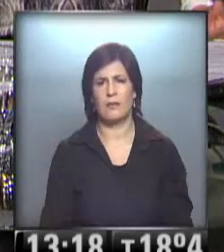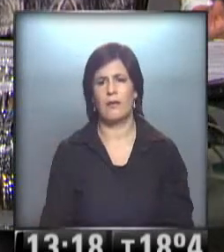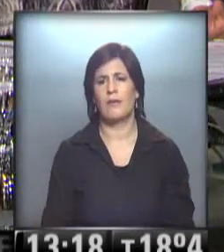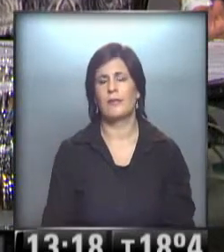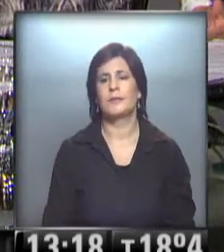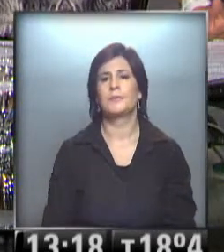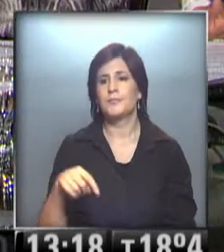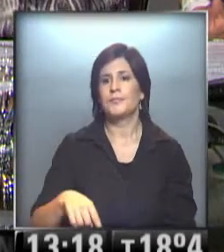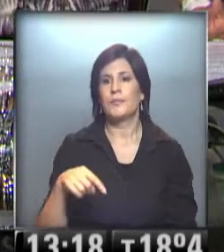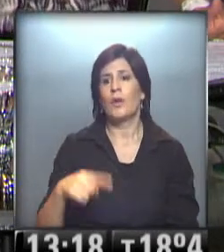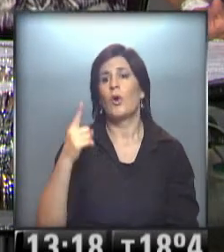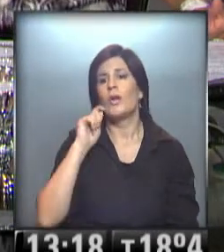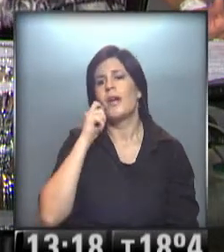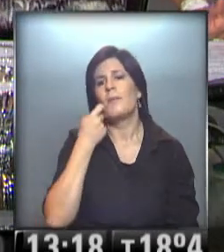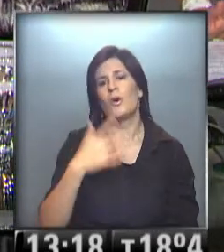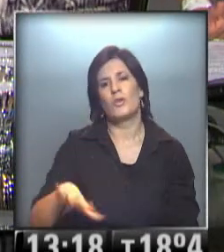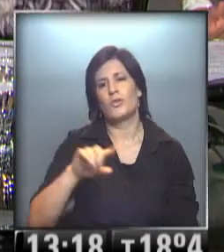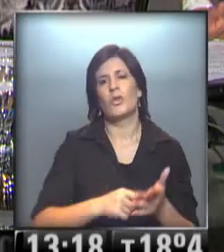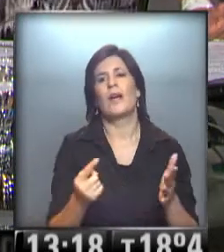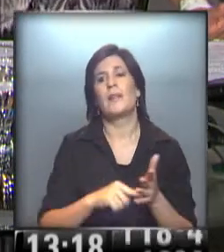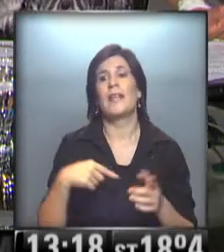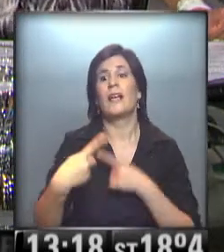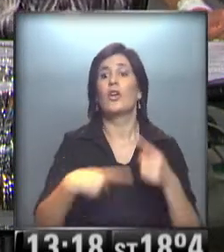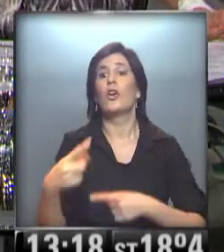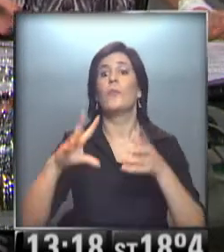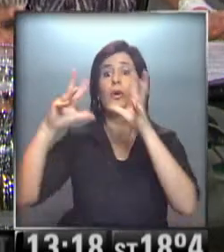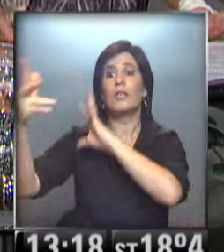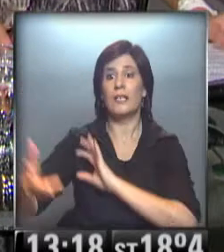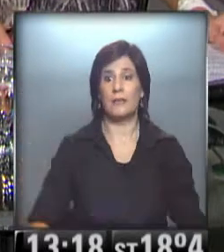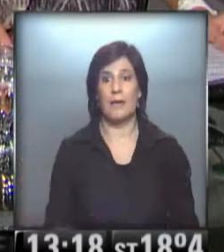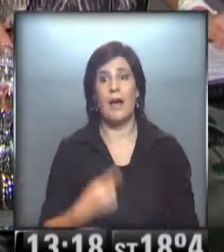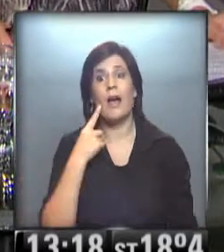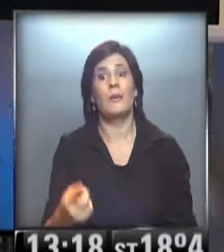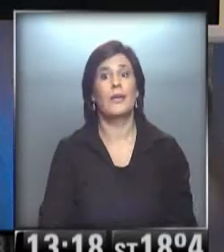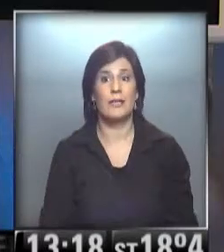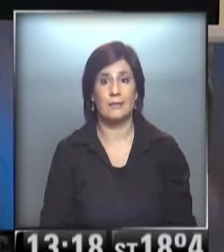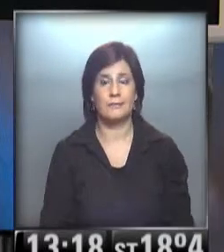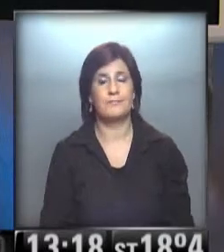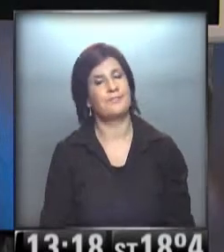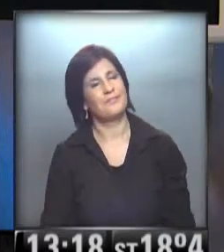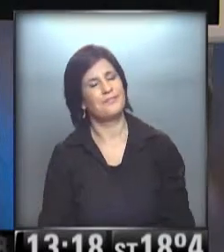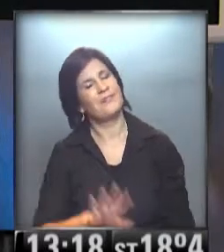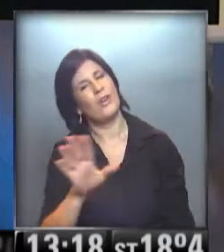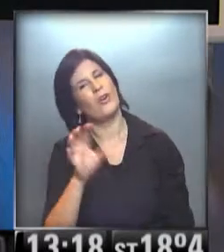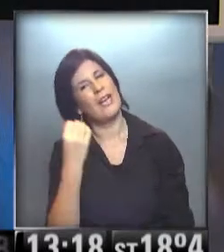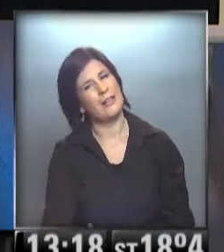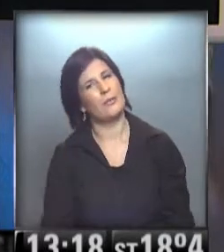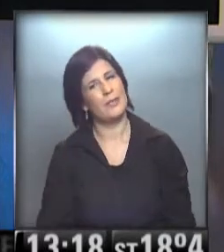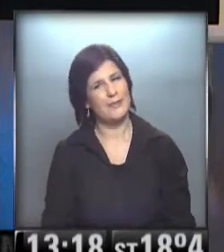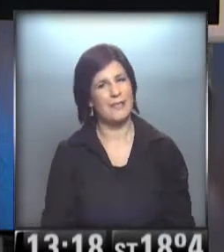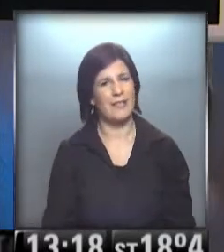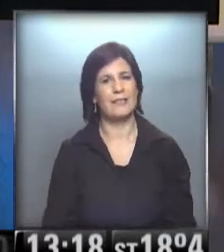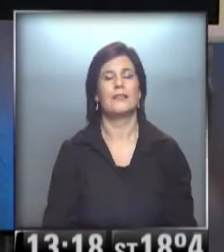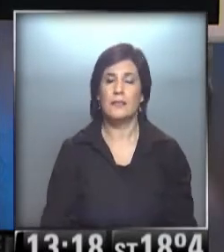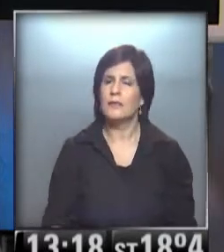Un día precioso, digo, aquí en la ciudad de Buenos Aires, a ver cómo sigue. ¿Cómo sigue este fin de semana largo, Gabriela Andretti? ¿Qué tal, Agustina? Roberto, muy buenas tardes. Y